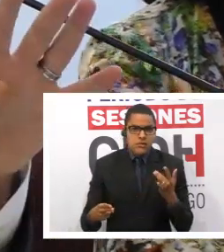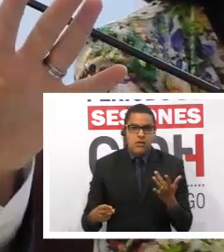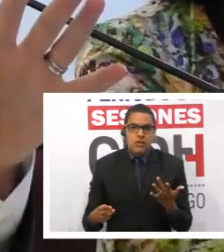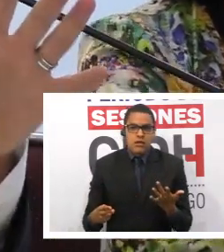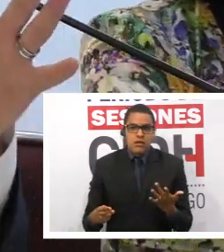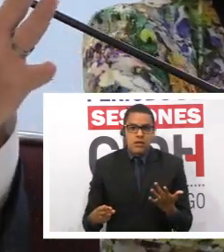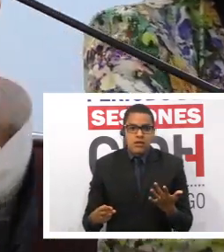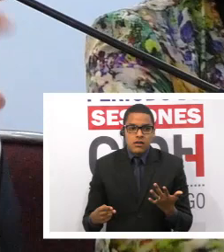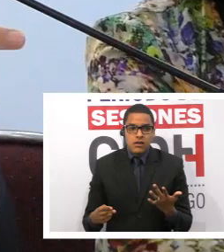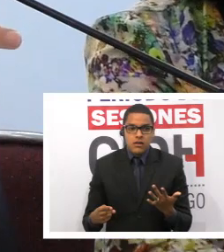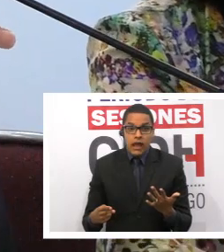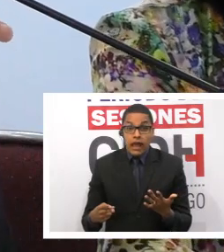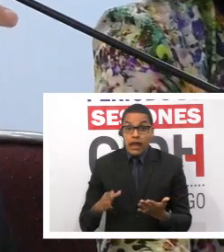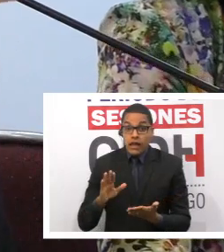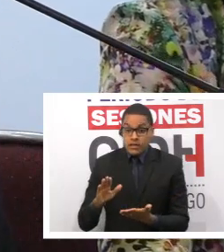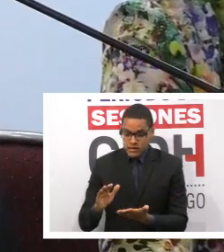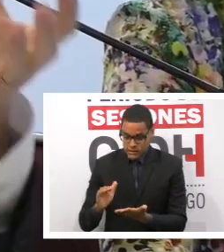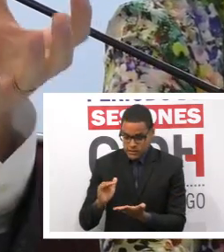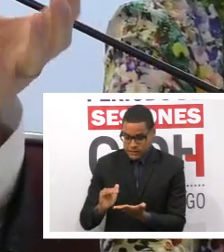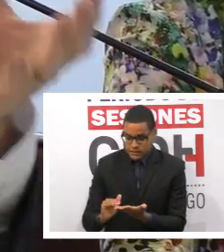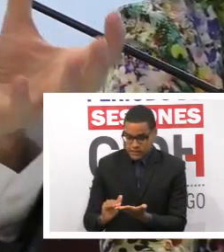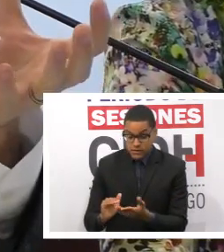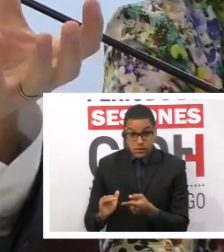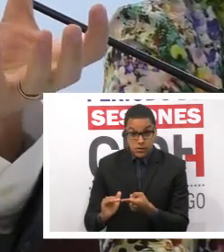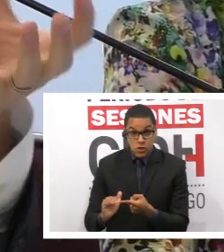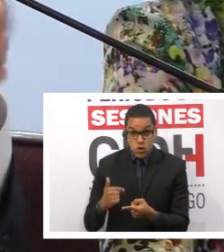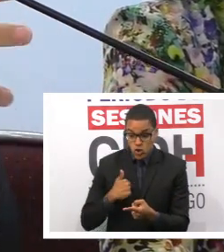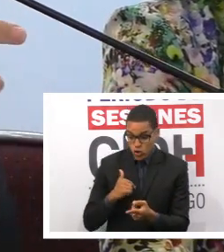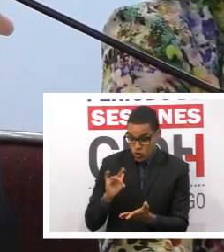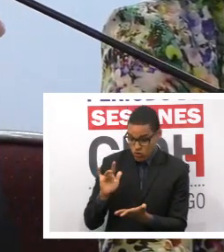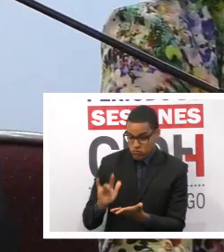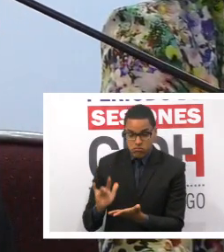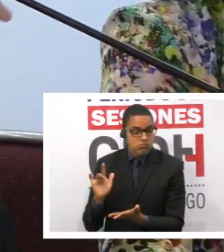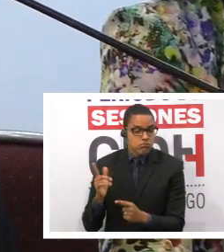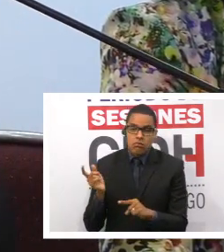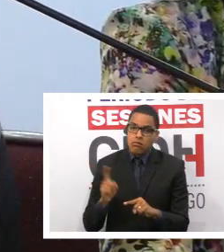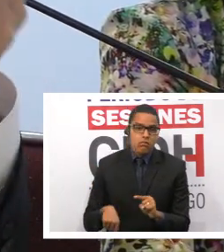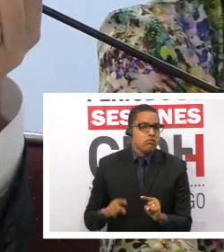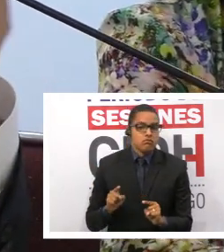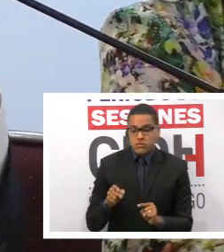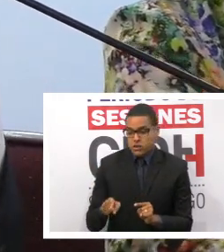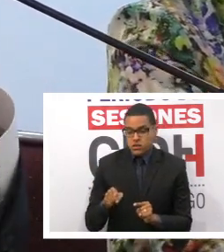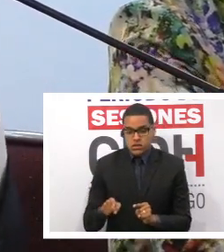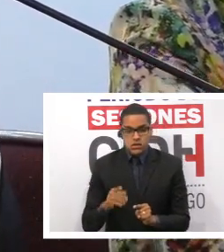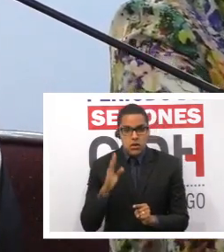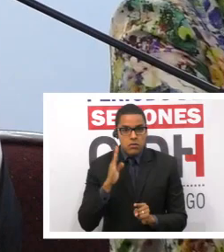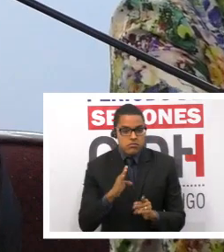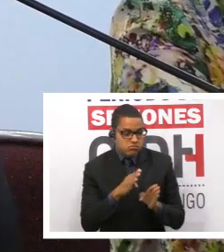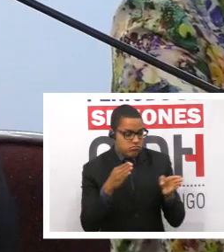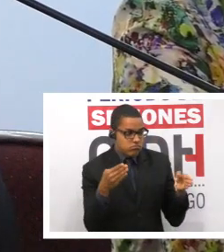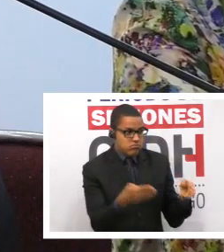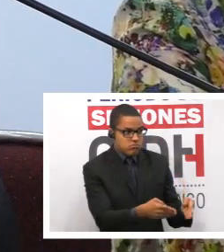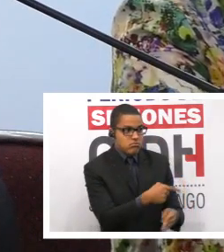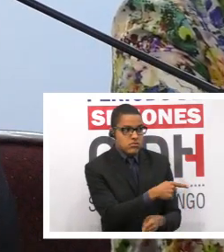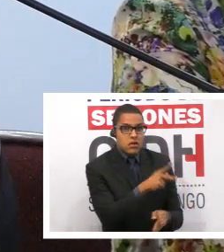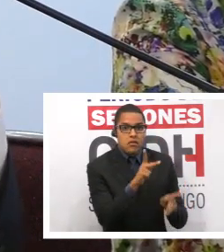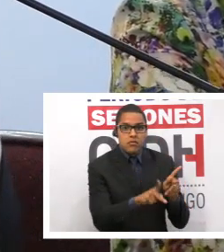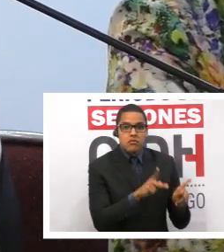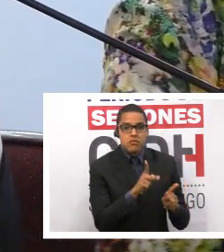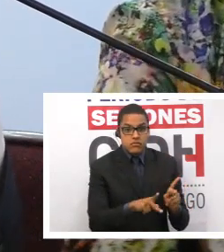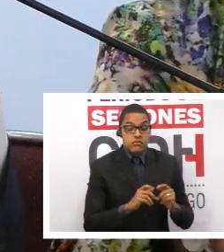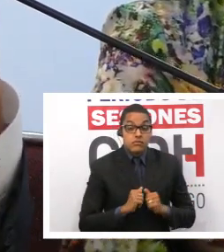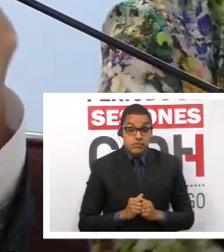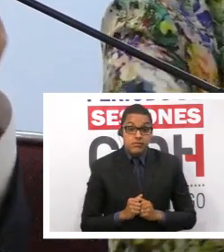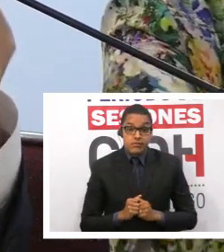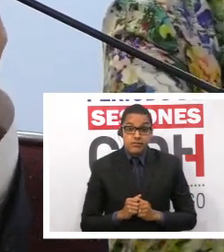existencial que no puede ser afectado pero por ejemplo en colombia un caso muy interesante claro el impuesto central en nuestra región tan desigual